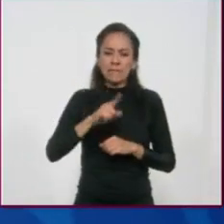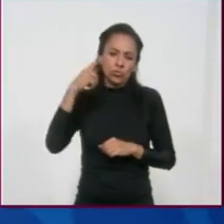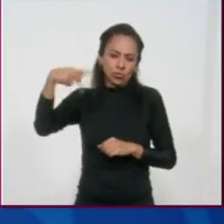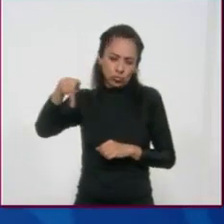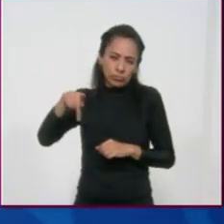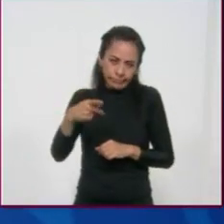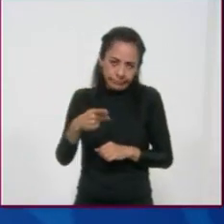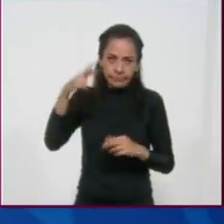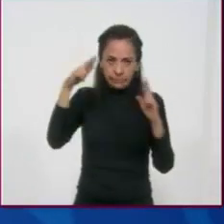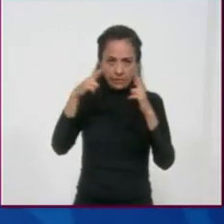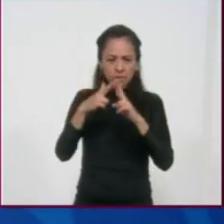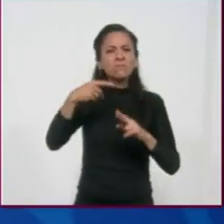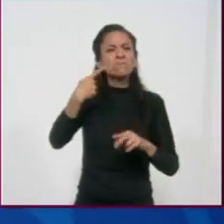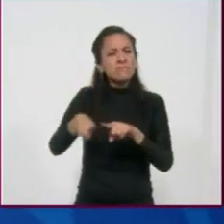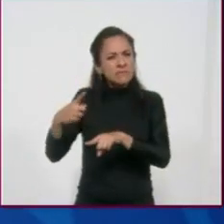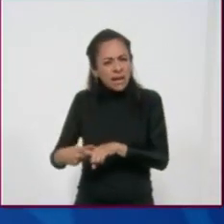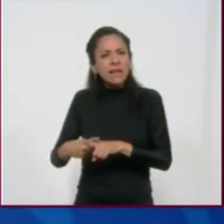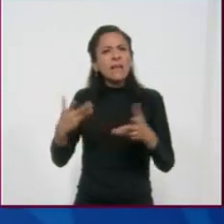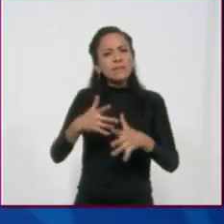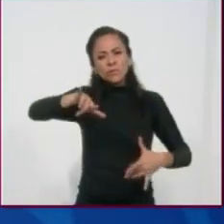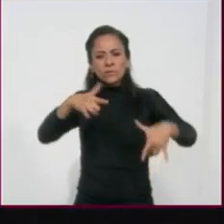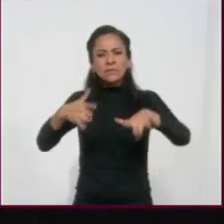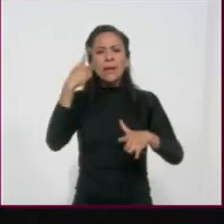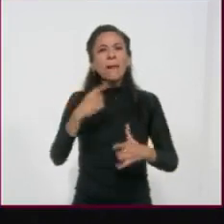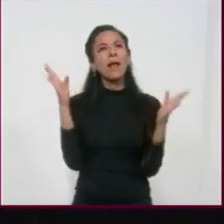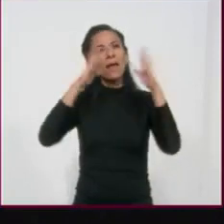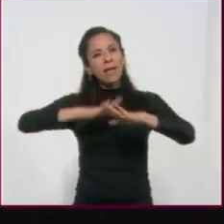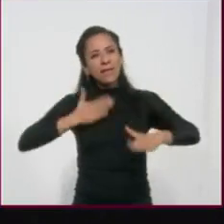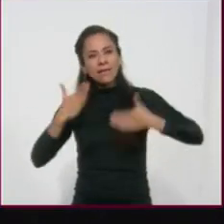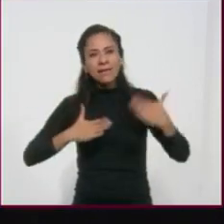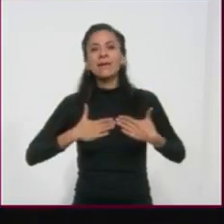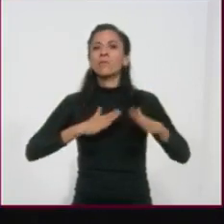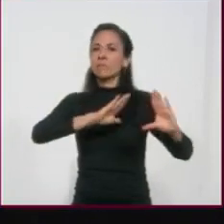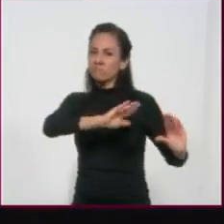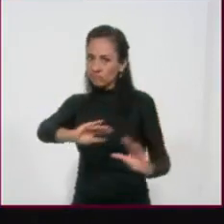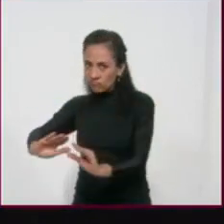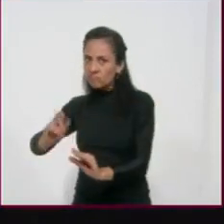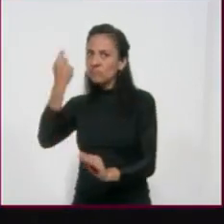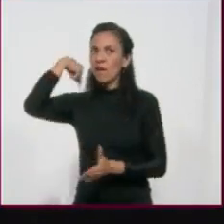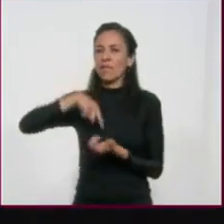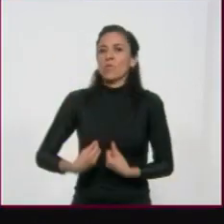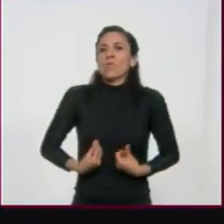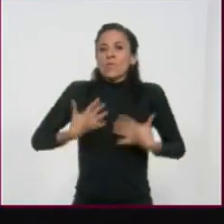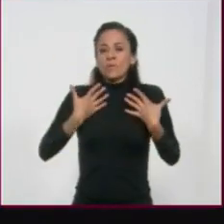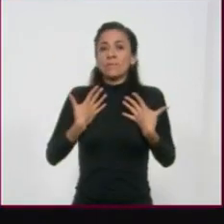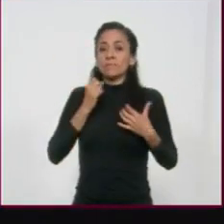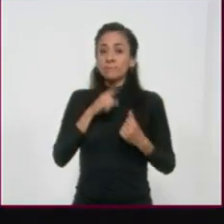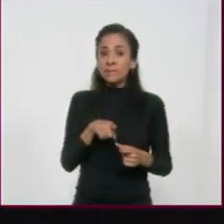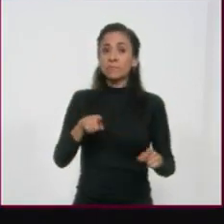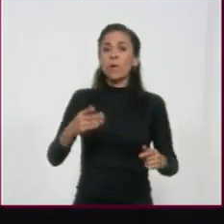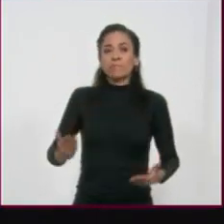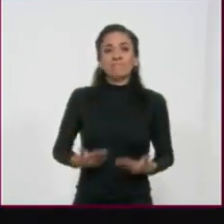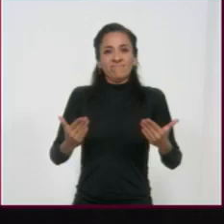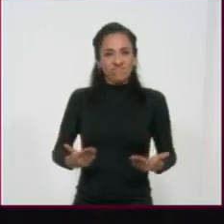para entretenimiento, educación y motivación. Presencia anhelada por el público del Cervantino, el Ballet